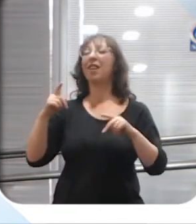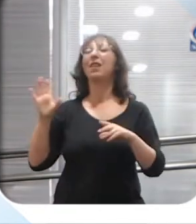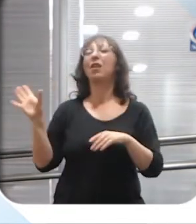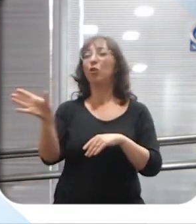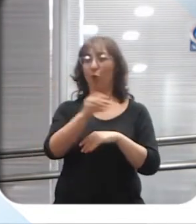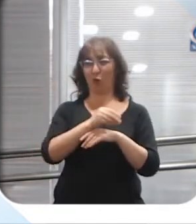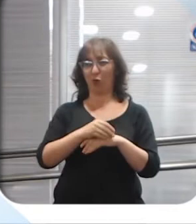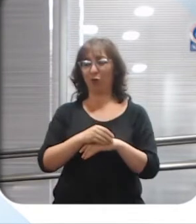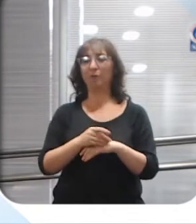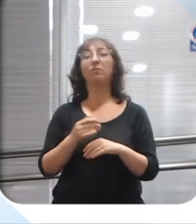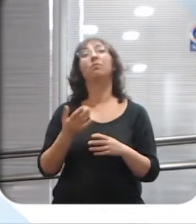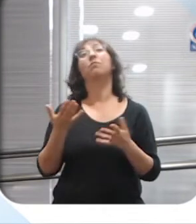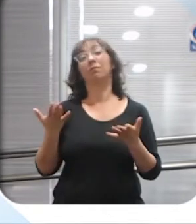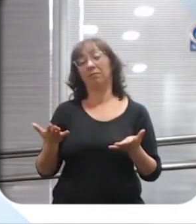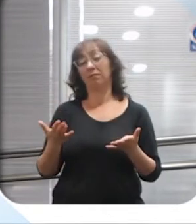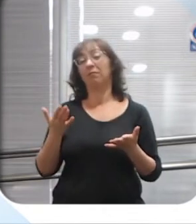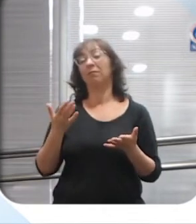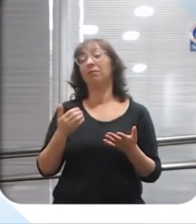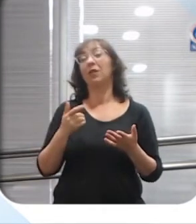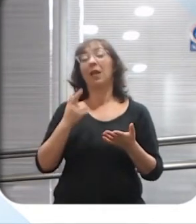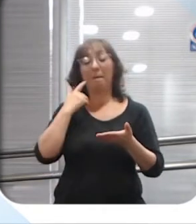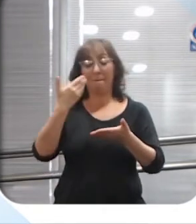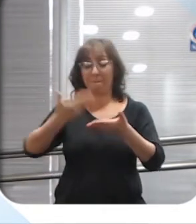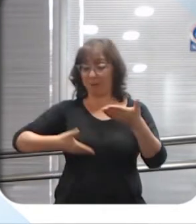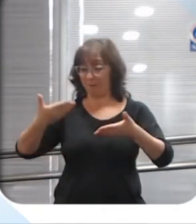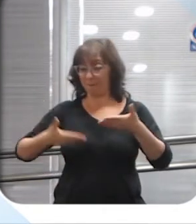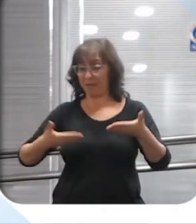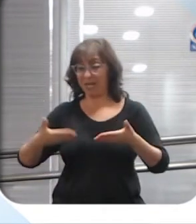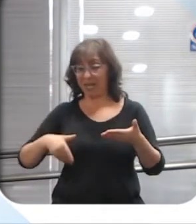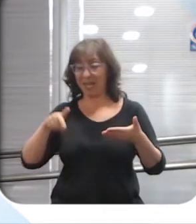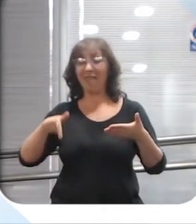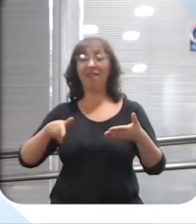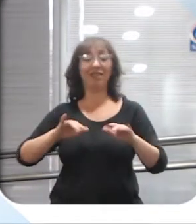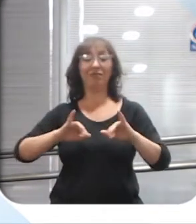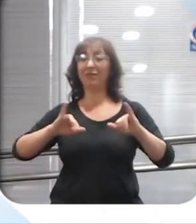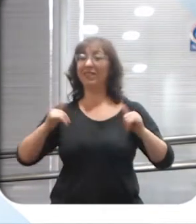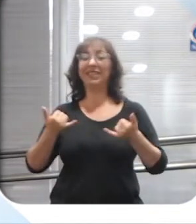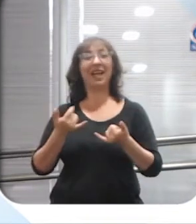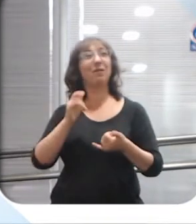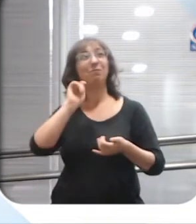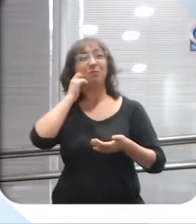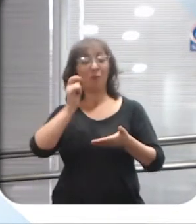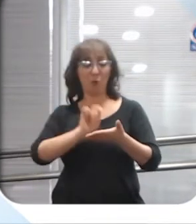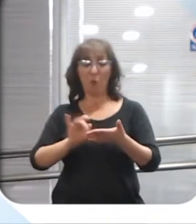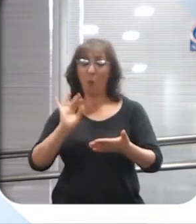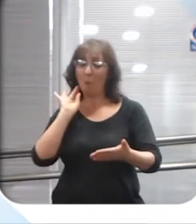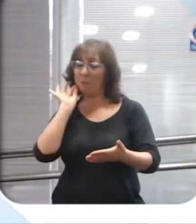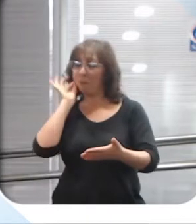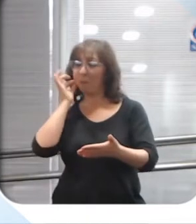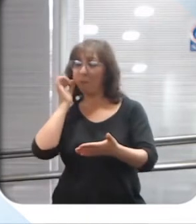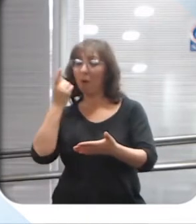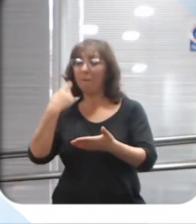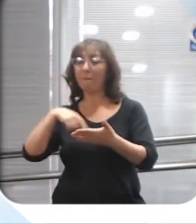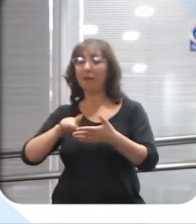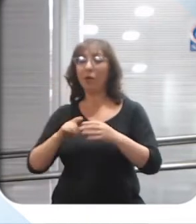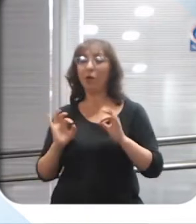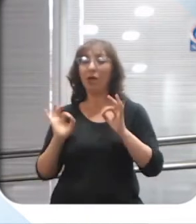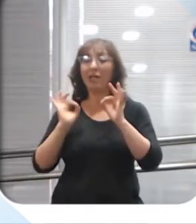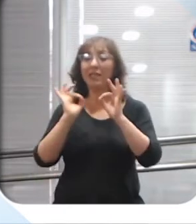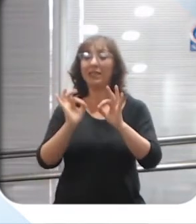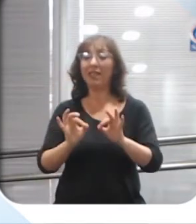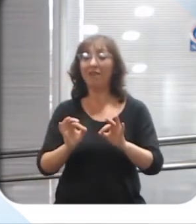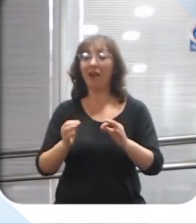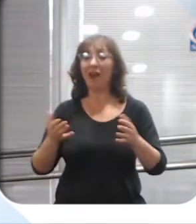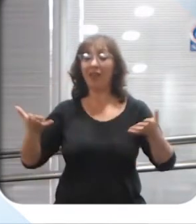actores. Entonces, si bien en papeles hay cosas muy lindas escritas, después llevarlo